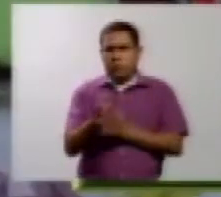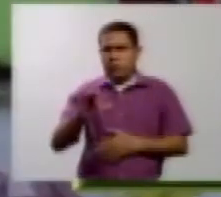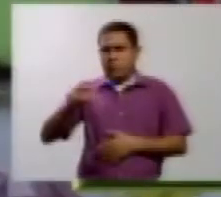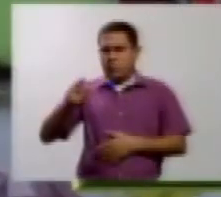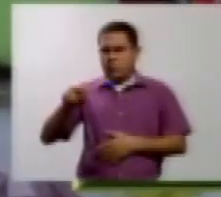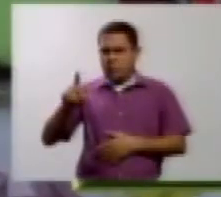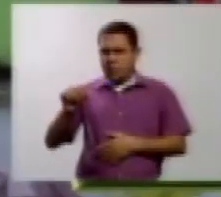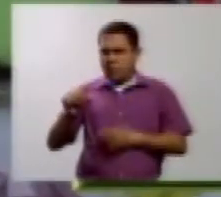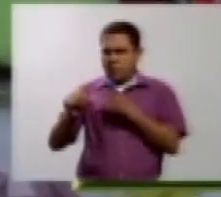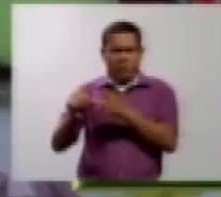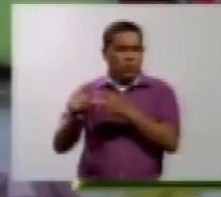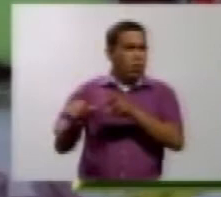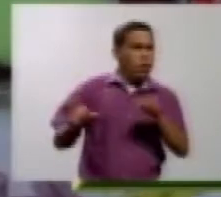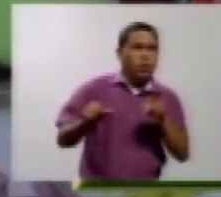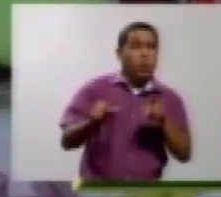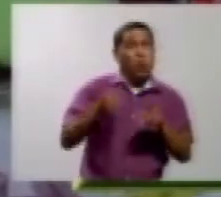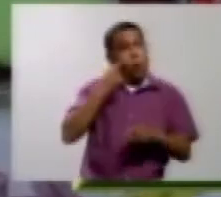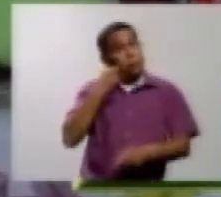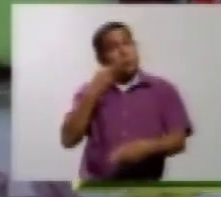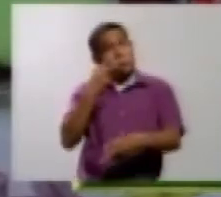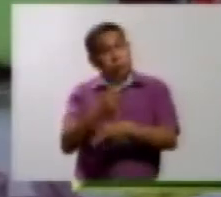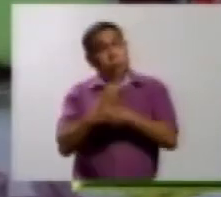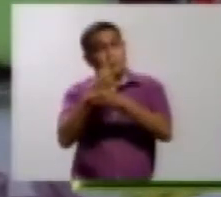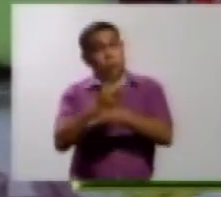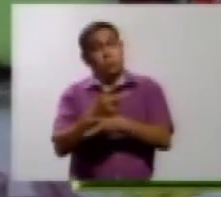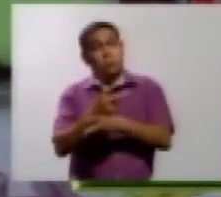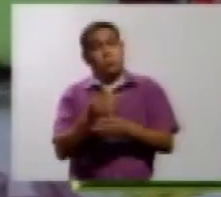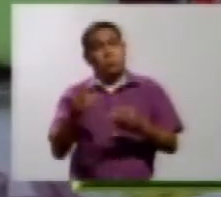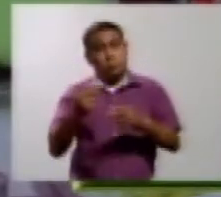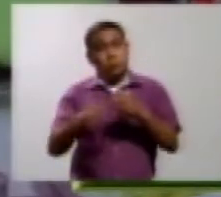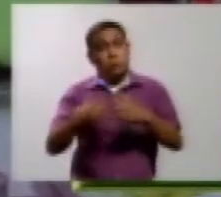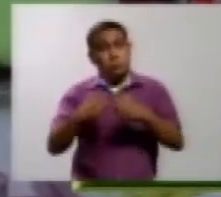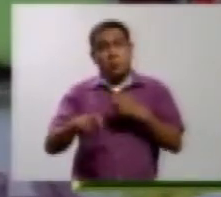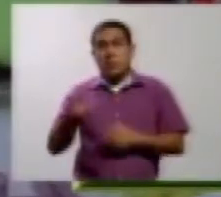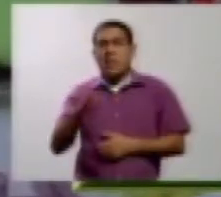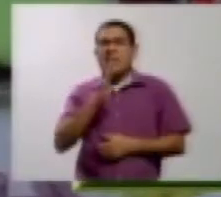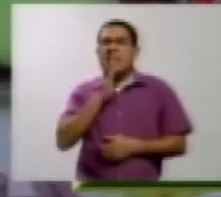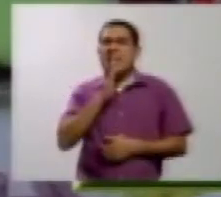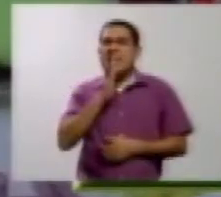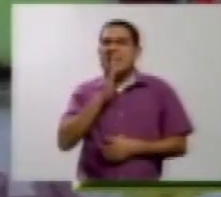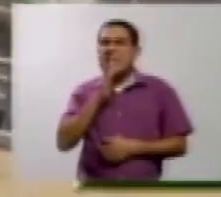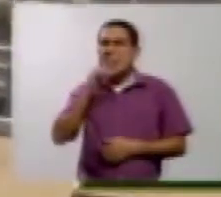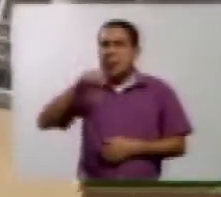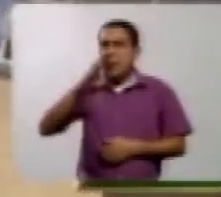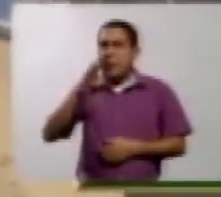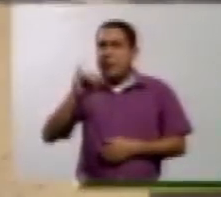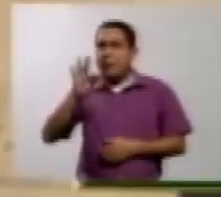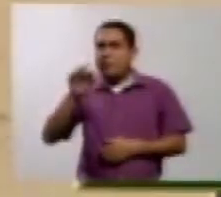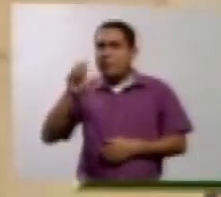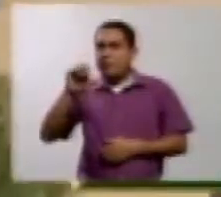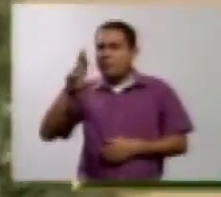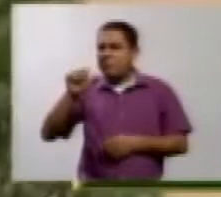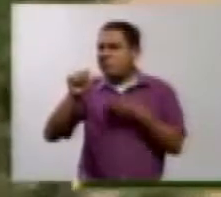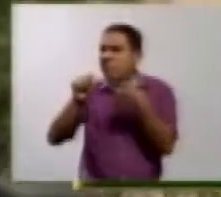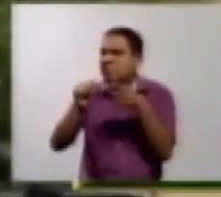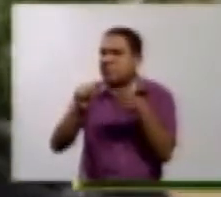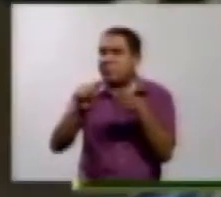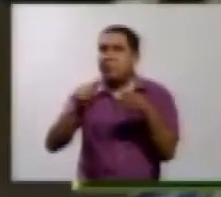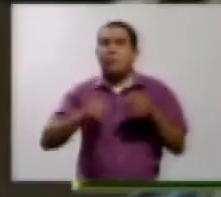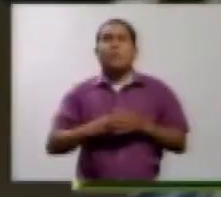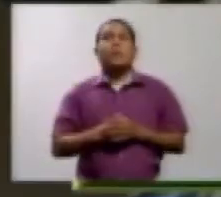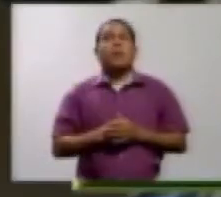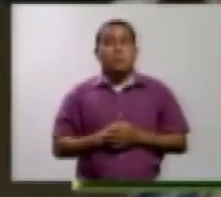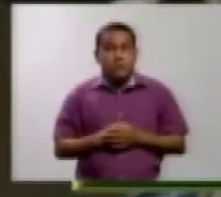cosa y otra, va a haber problema. Voy a decir quién es quién en la bitácora. Les diré quiénes son